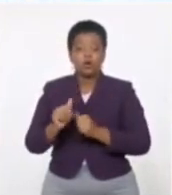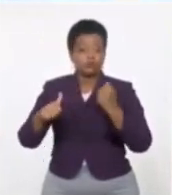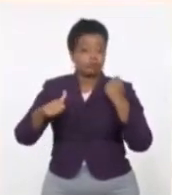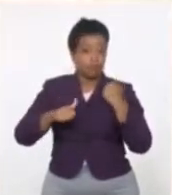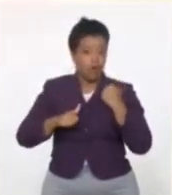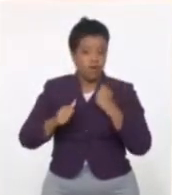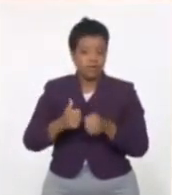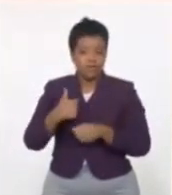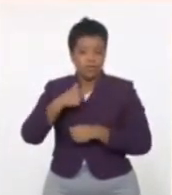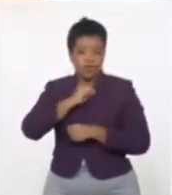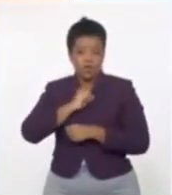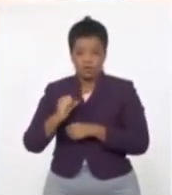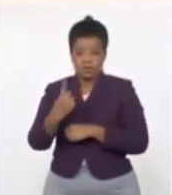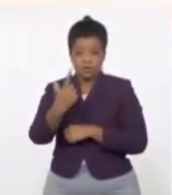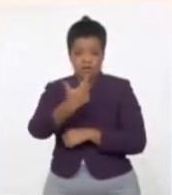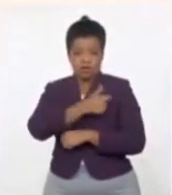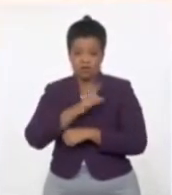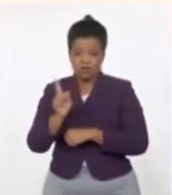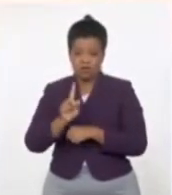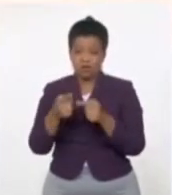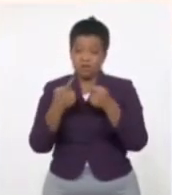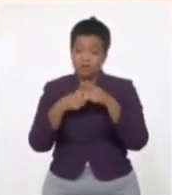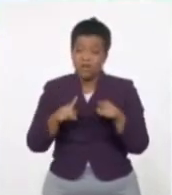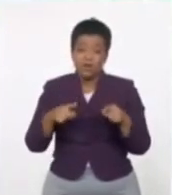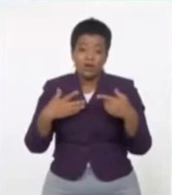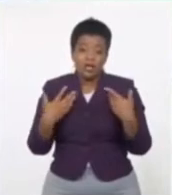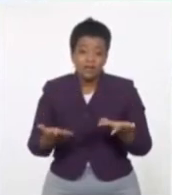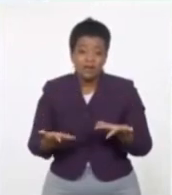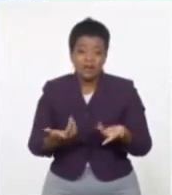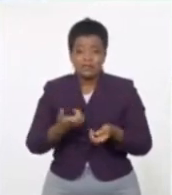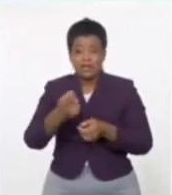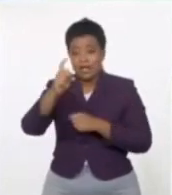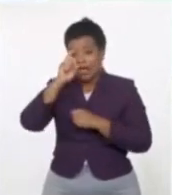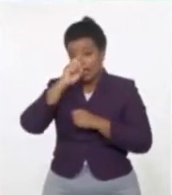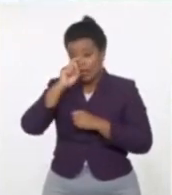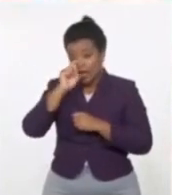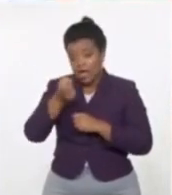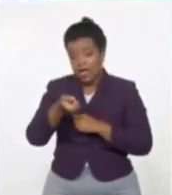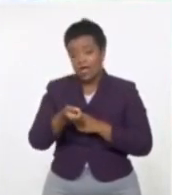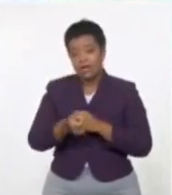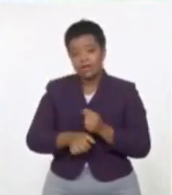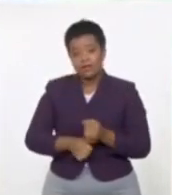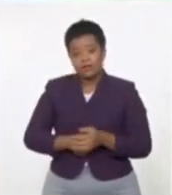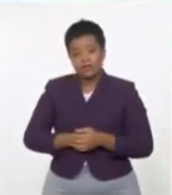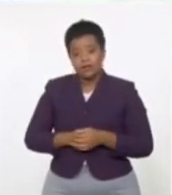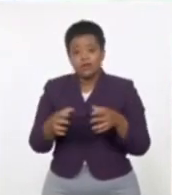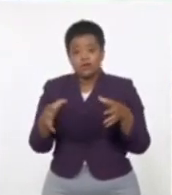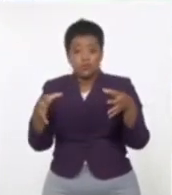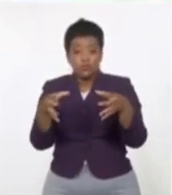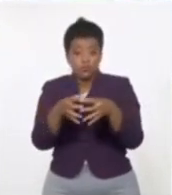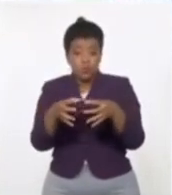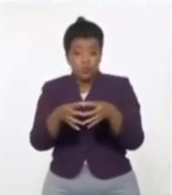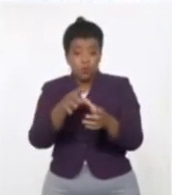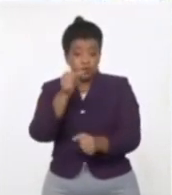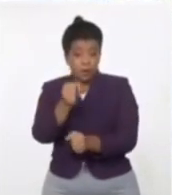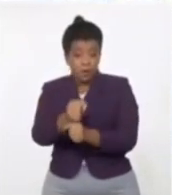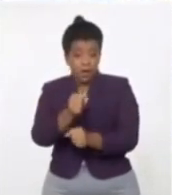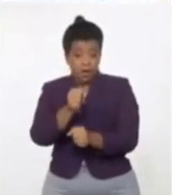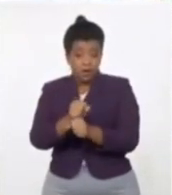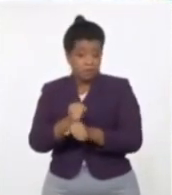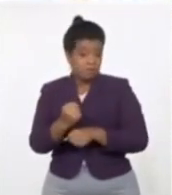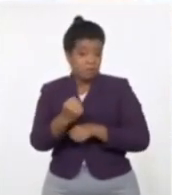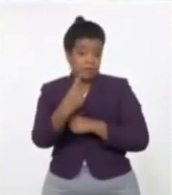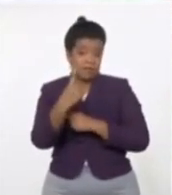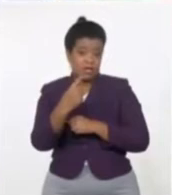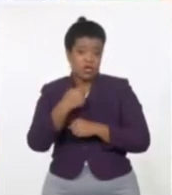primeros. ¿Qué pasa? Quizás por cuestiones de la edad, que era del grupo primero,